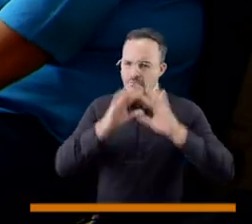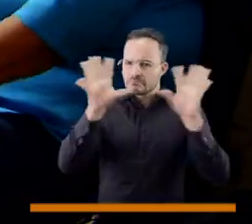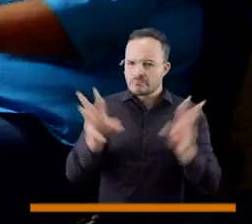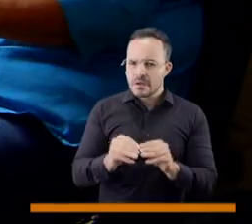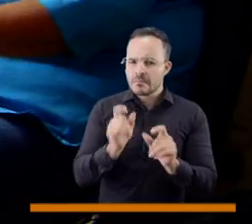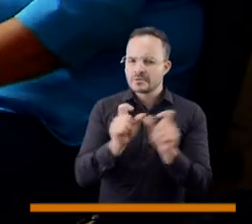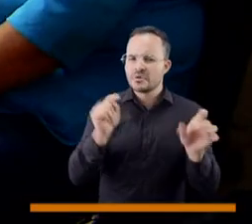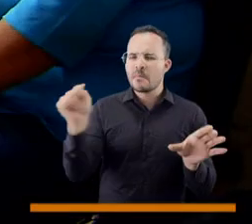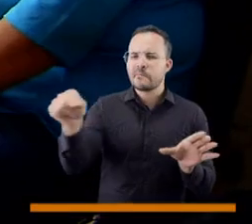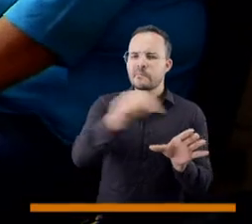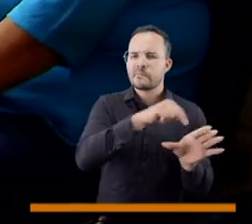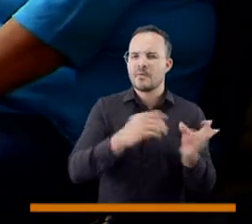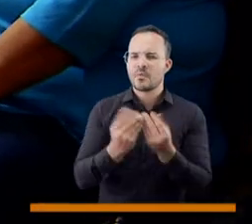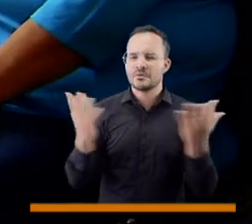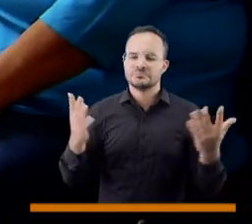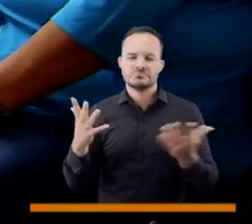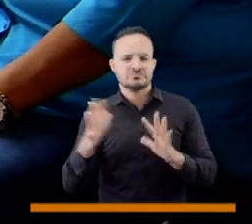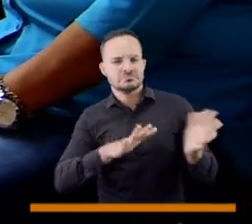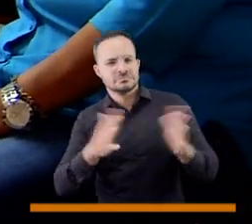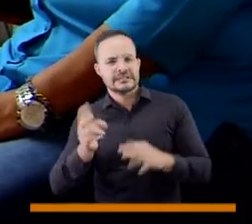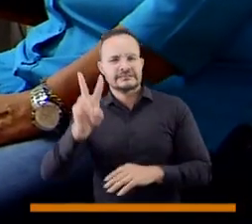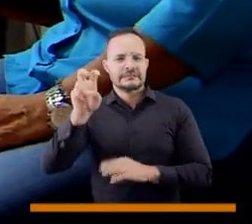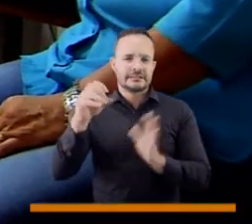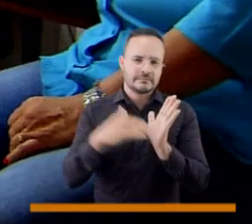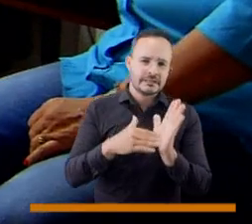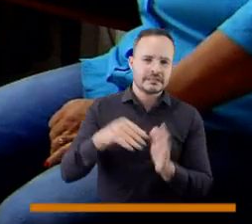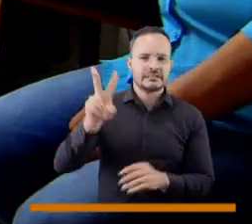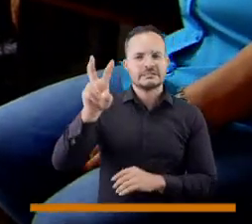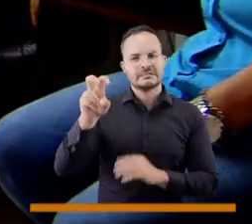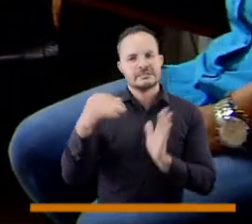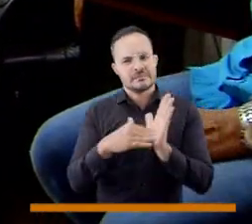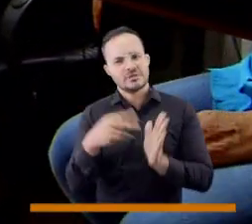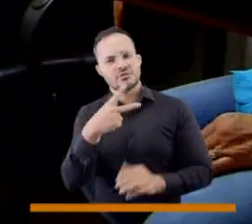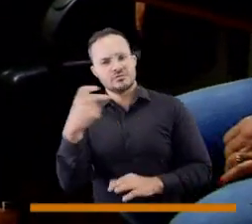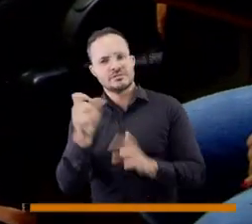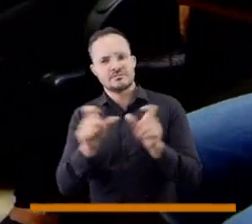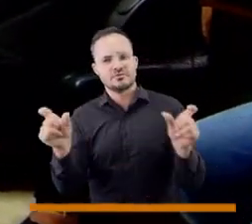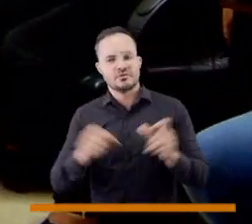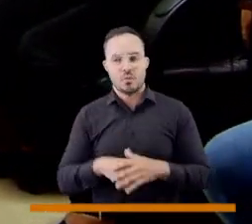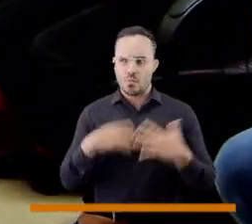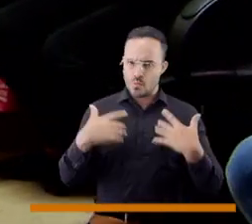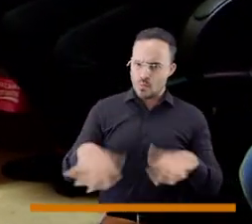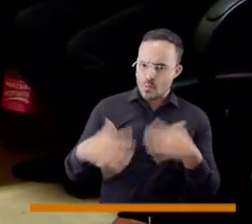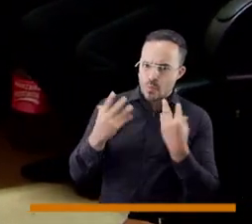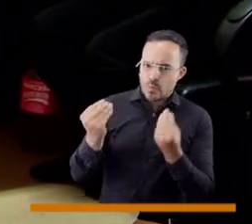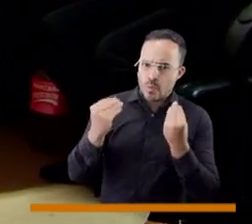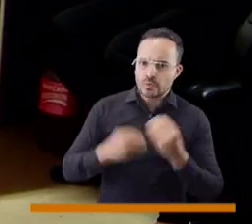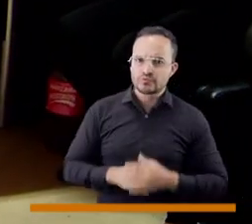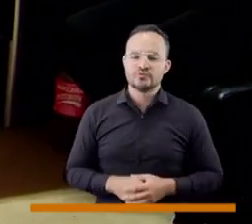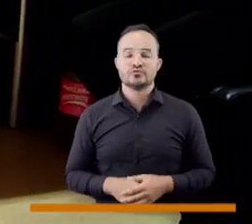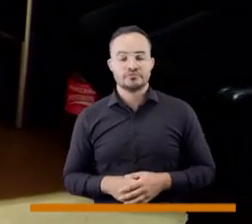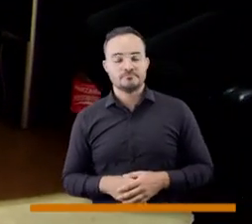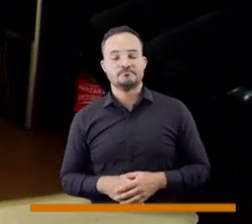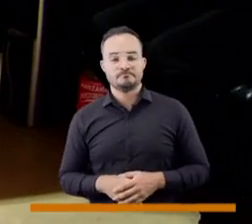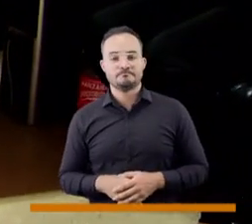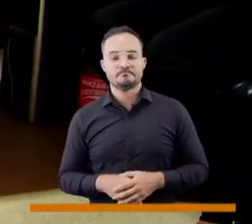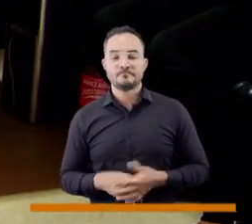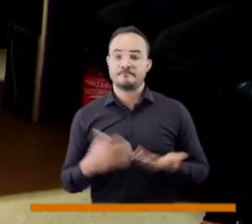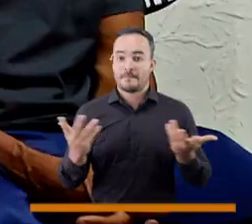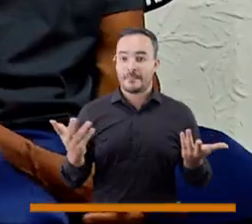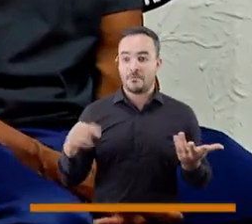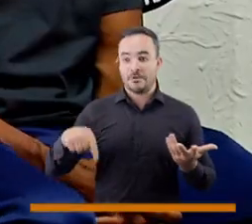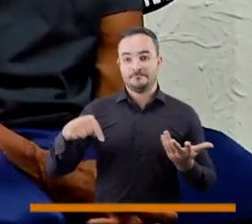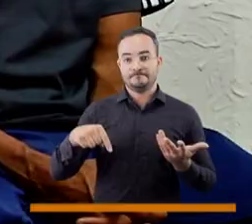que logran agrupar. Más o menos unos 7.200 personas. Muchísimas, concejal.